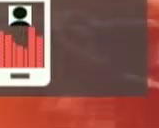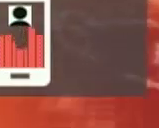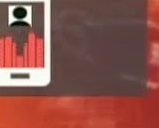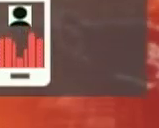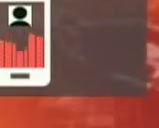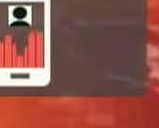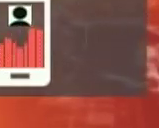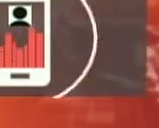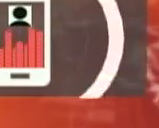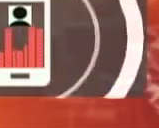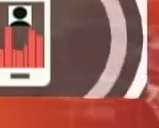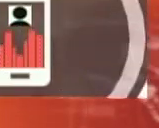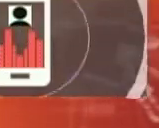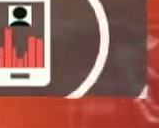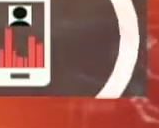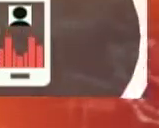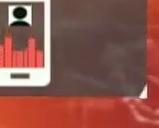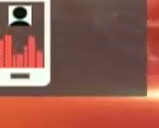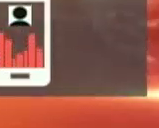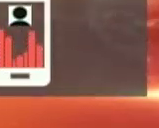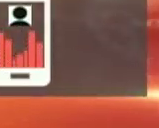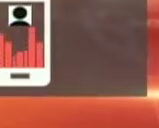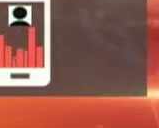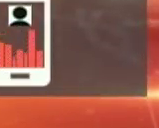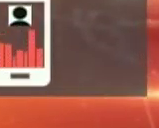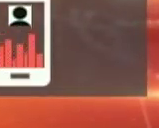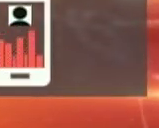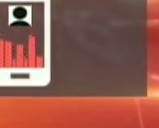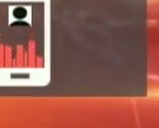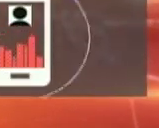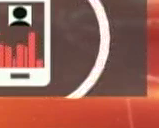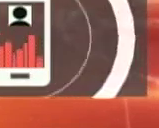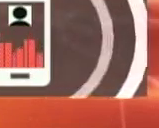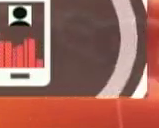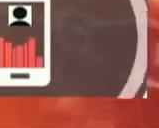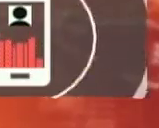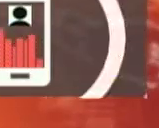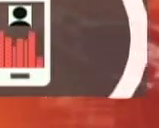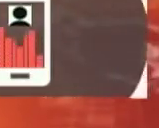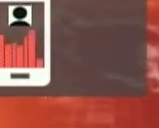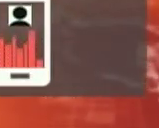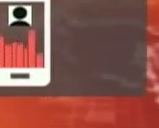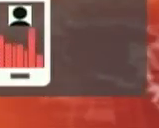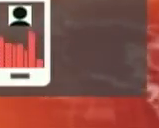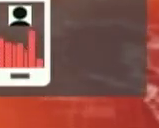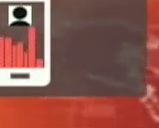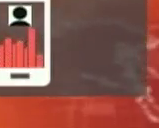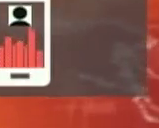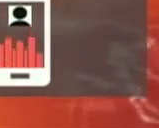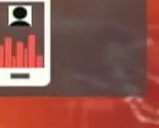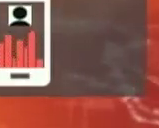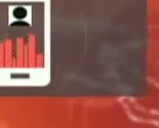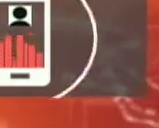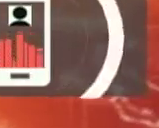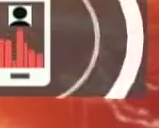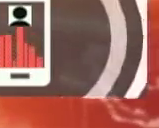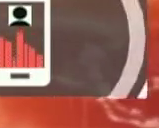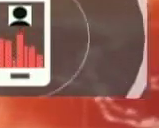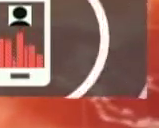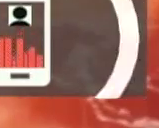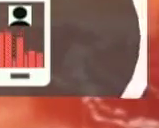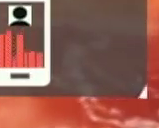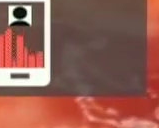Libertador, Preescolar Madre Teresa de Calcuta, de las cuales pertenecemos a la VC Maraguaca, que